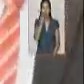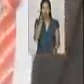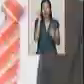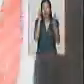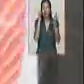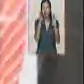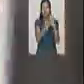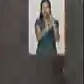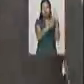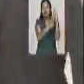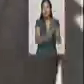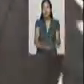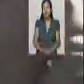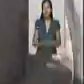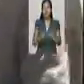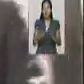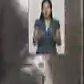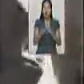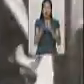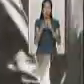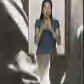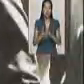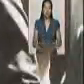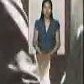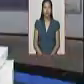discriminación un delito de orden penal